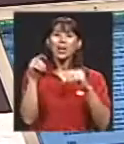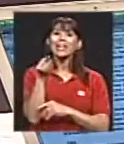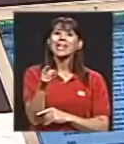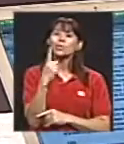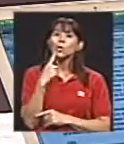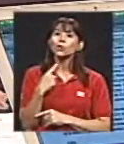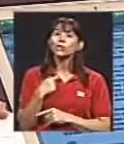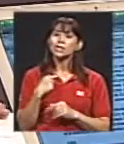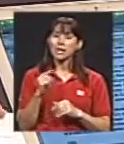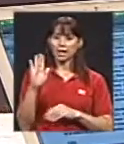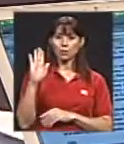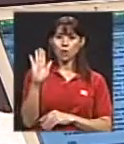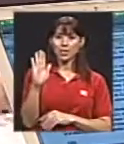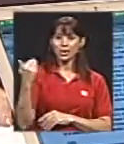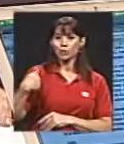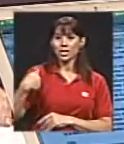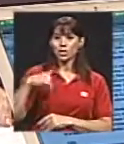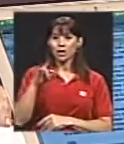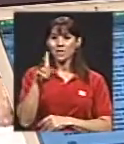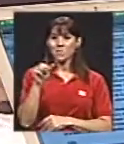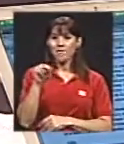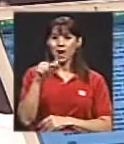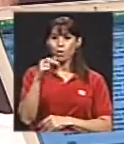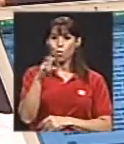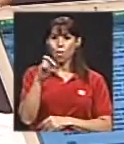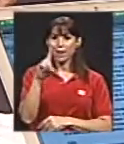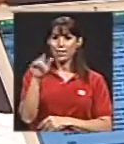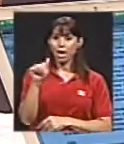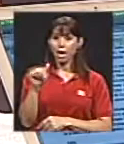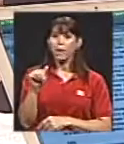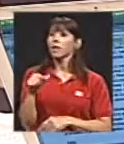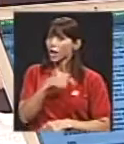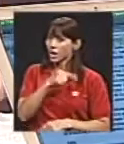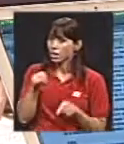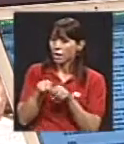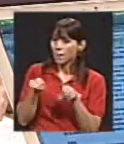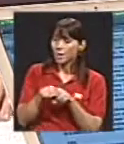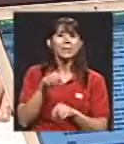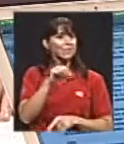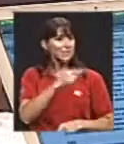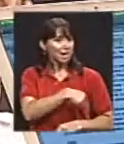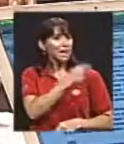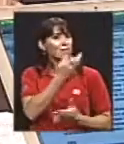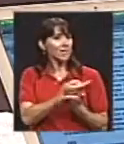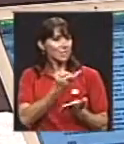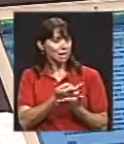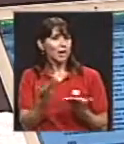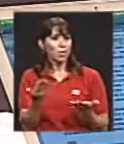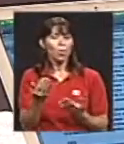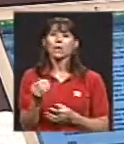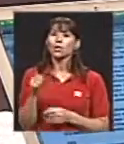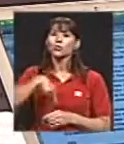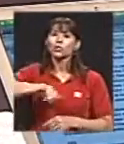juramento el señor y vanguardia entonces nosotros tenemos un vídeo que también gerente en un lograr financiero nosotros tenemos